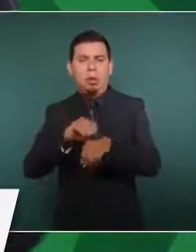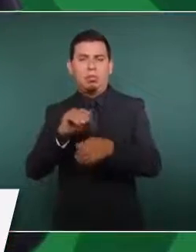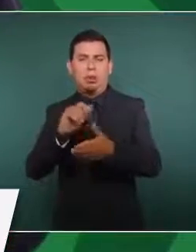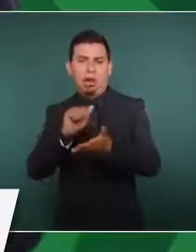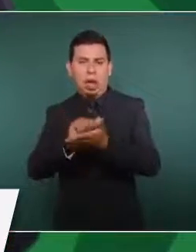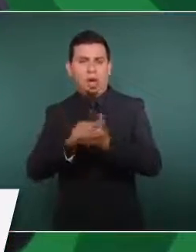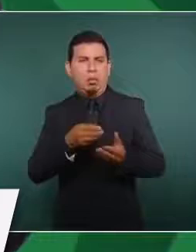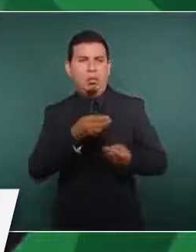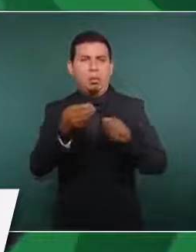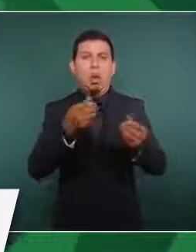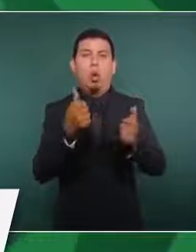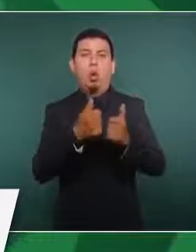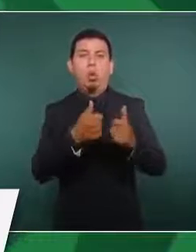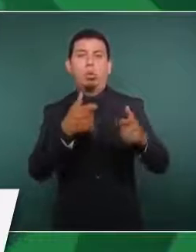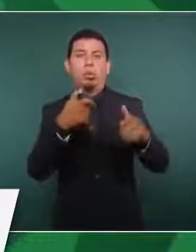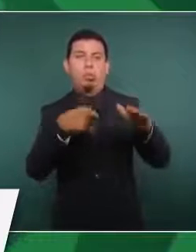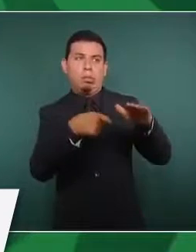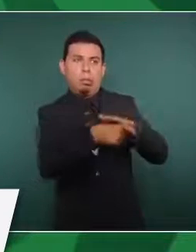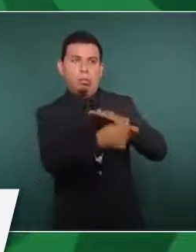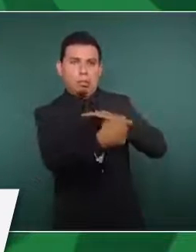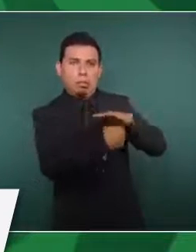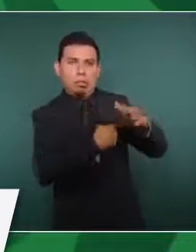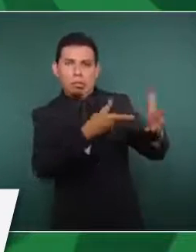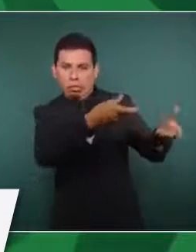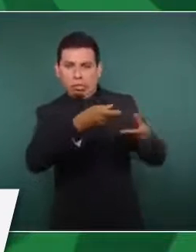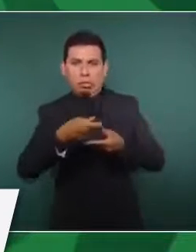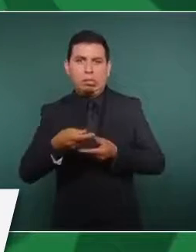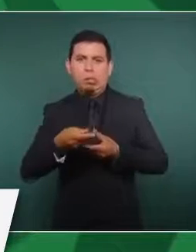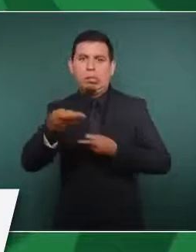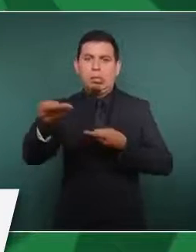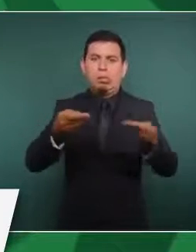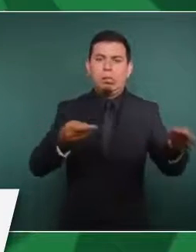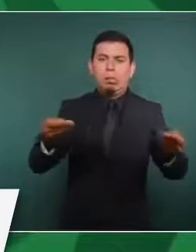sobornos por